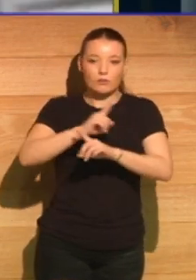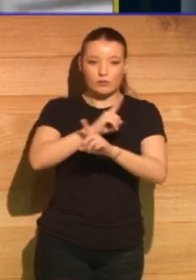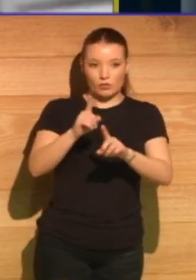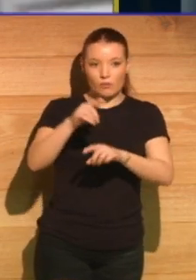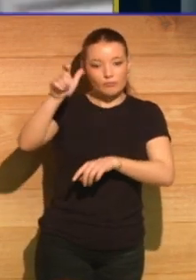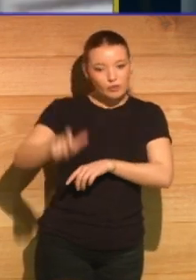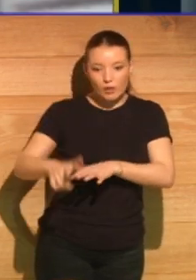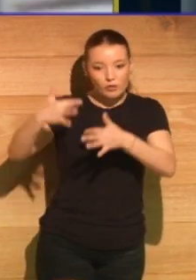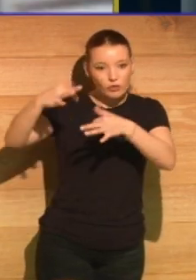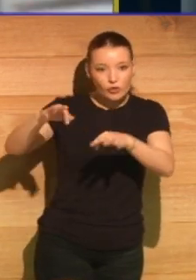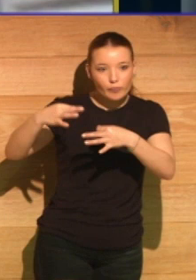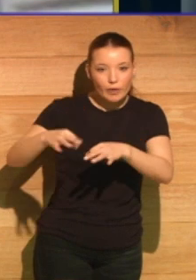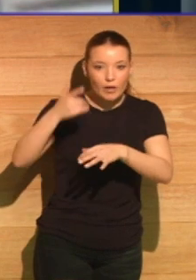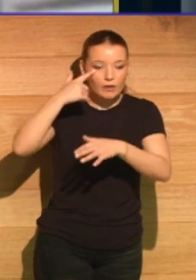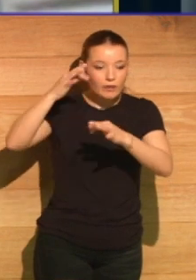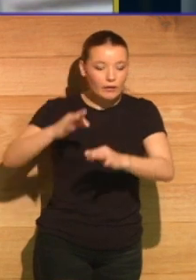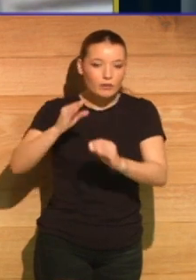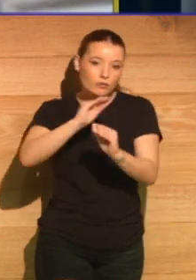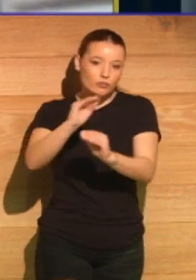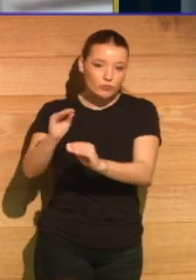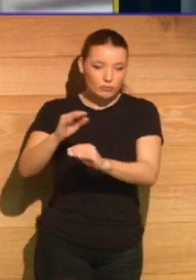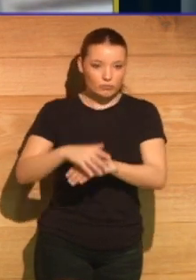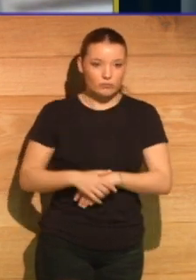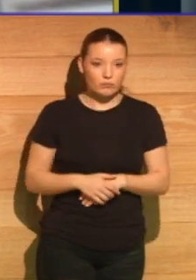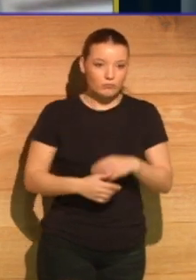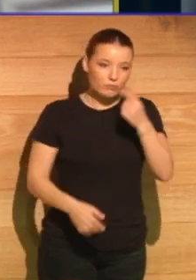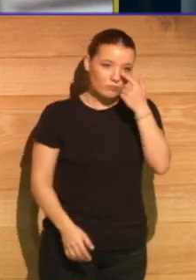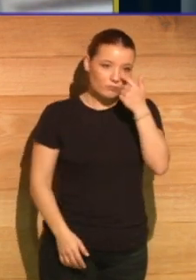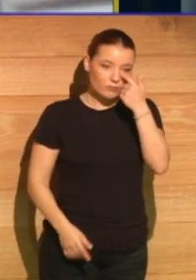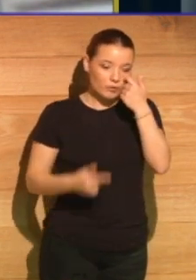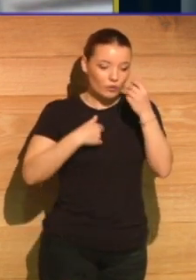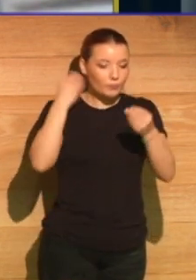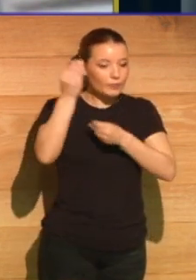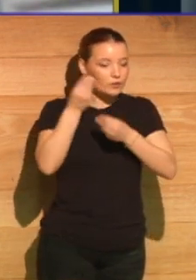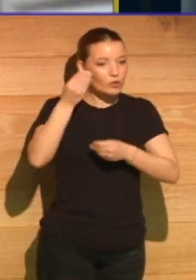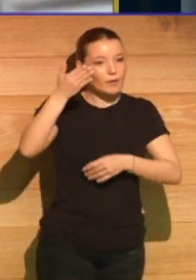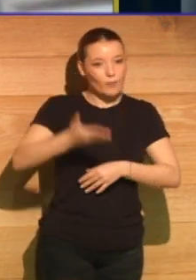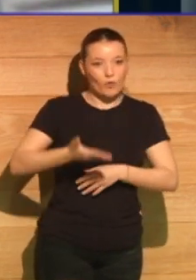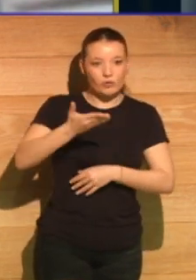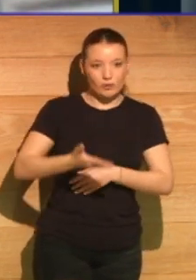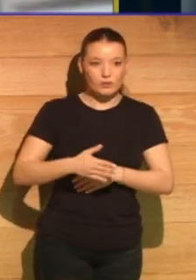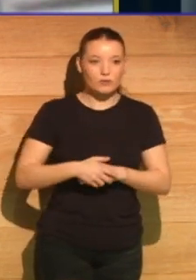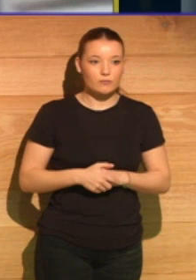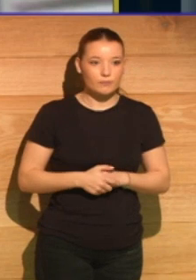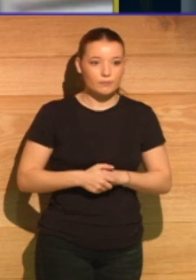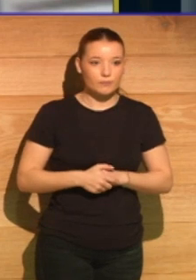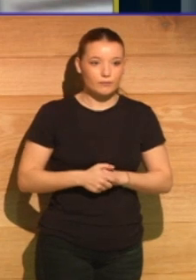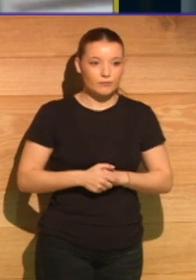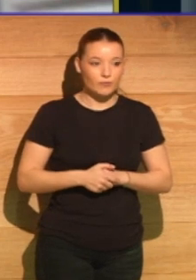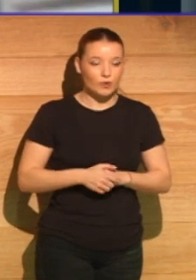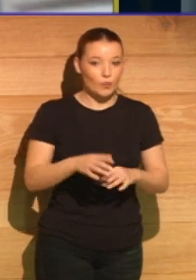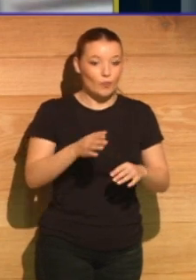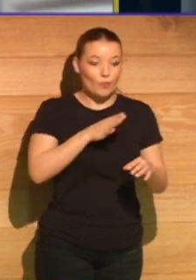con su realidad, ¿no? Creo que es muy importante y que, bueno, lo que hace a hombros de gigantas